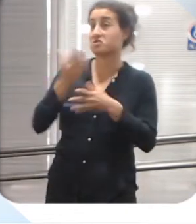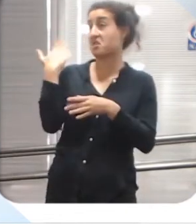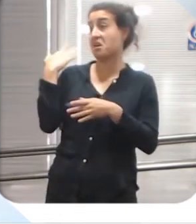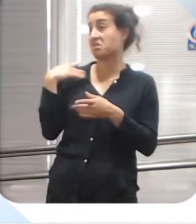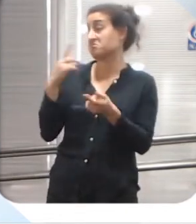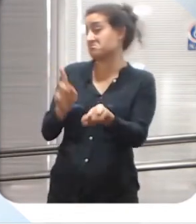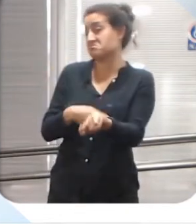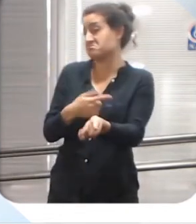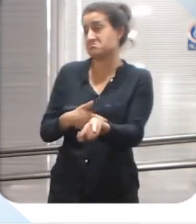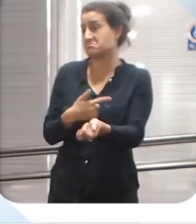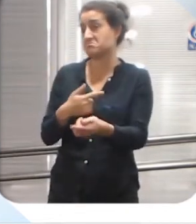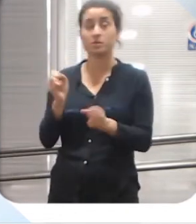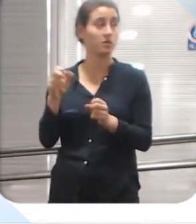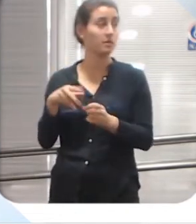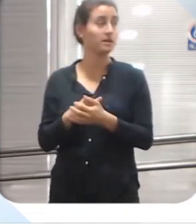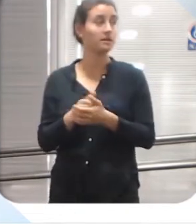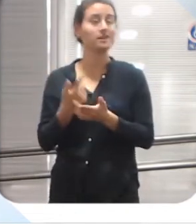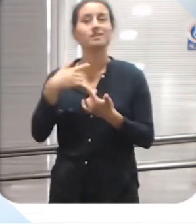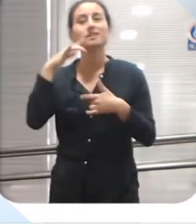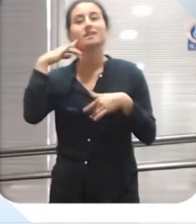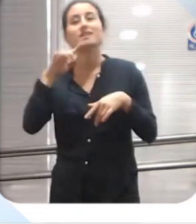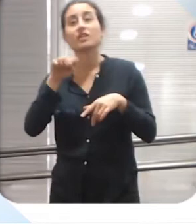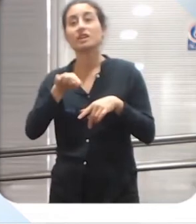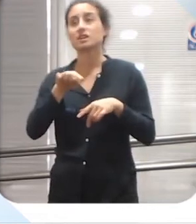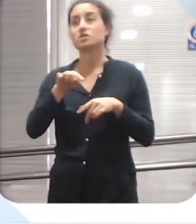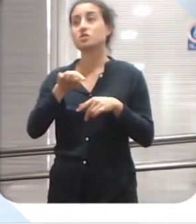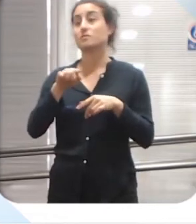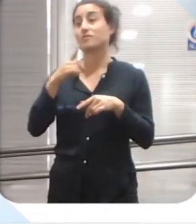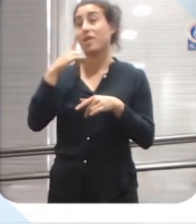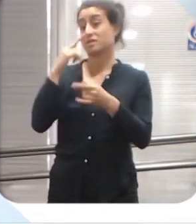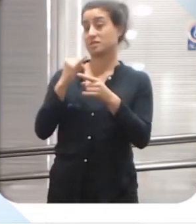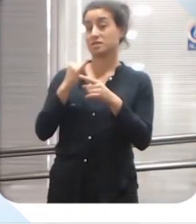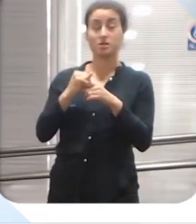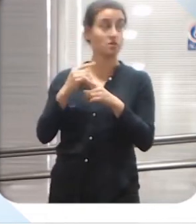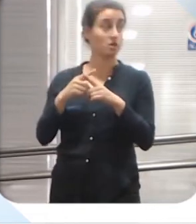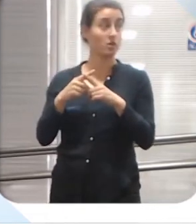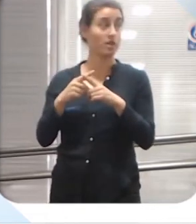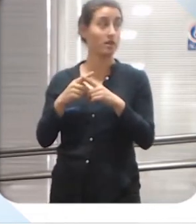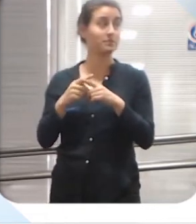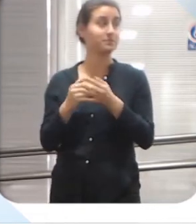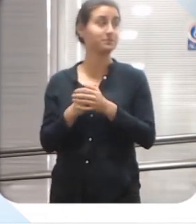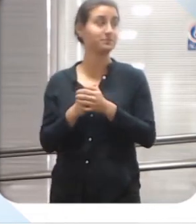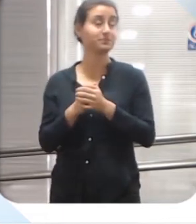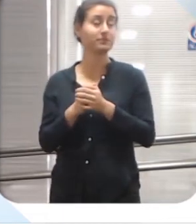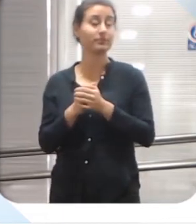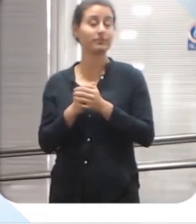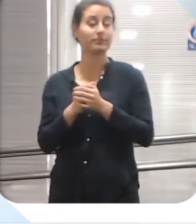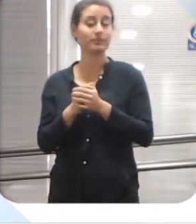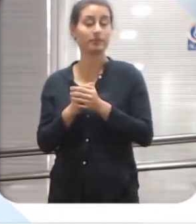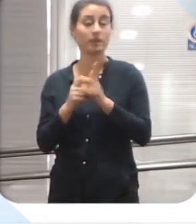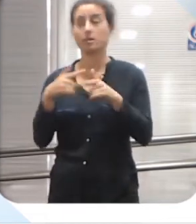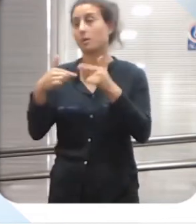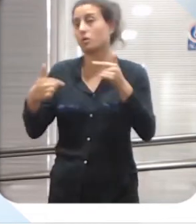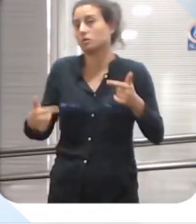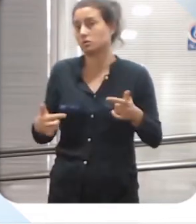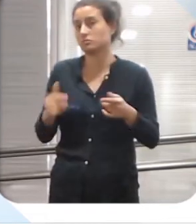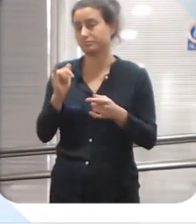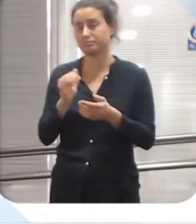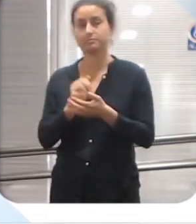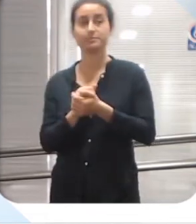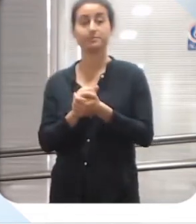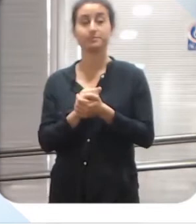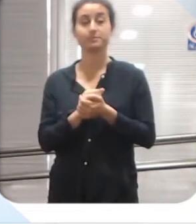eran habituales. Entonces, creo que estas cosas de la sexualidad y todo, que tiene que ver con la sexualidad y tiene que ver con otras cosas también,